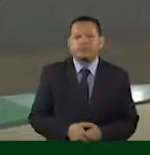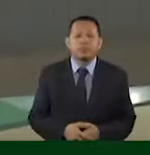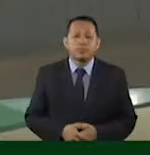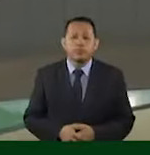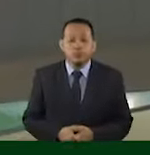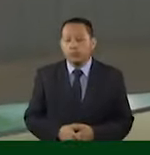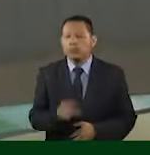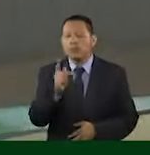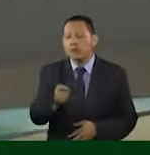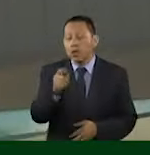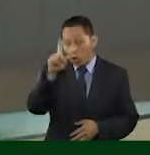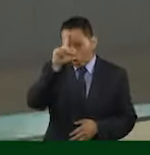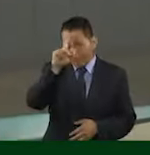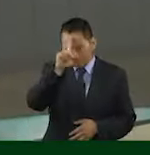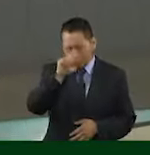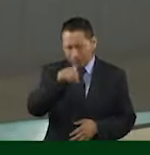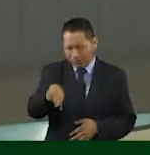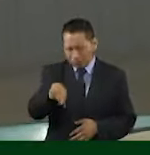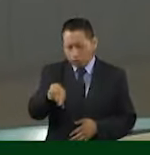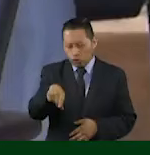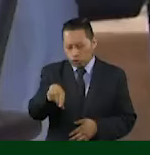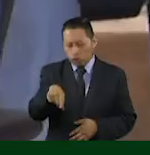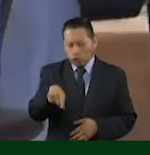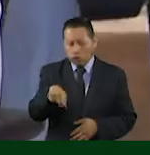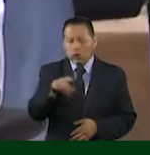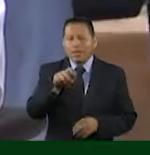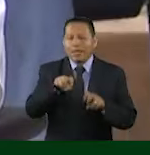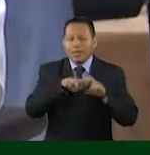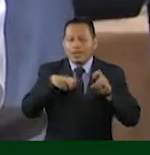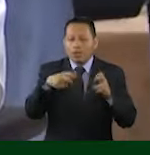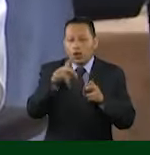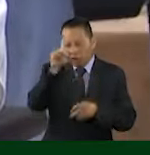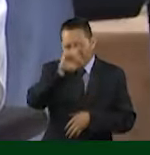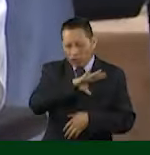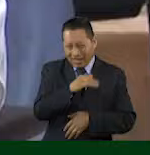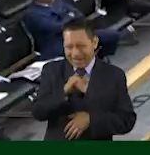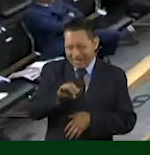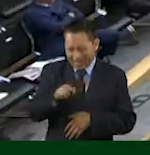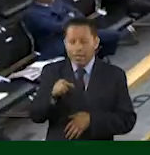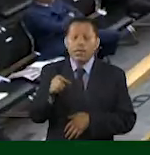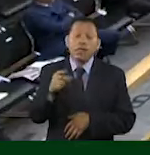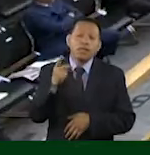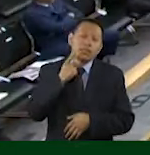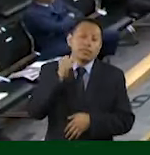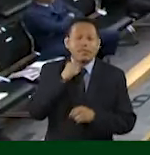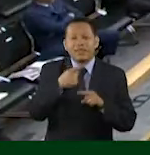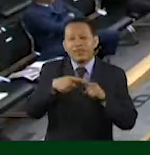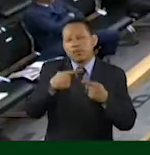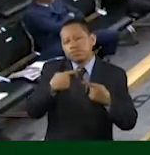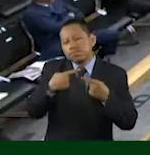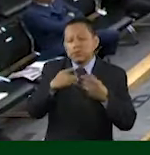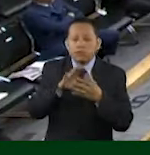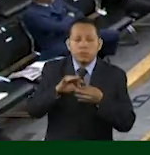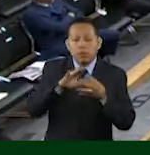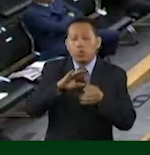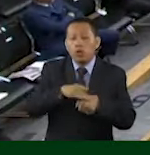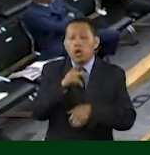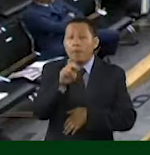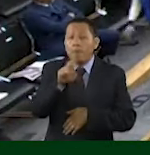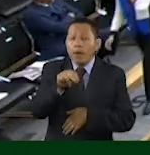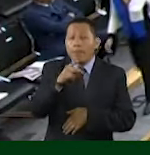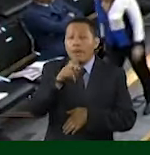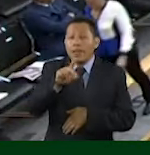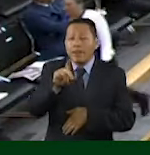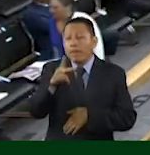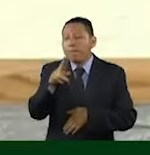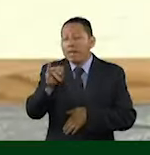y mire consejeros del poder legislativo discutieron en la sesión de consejo general del INE esto FES la solicitud del pan PRD